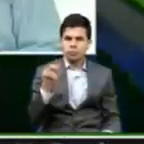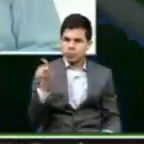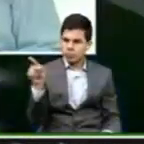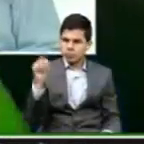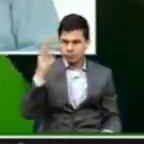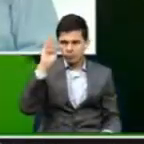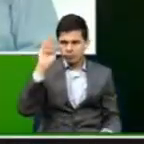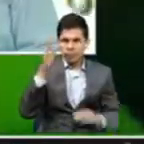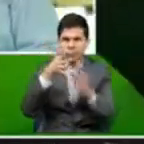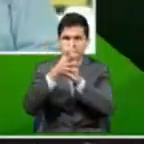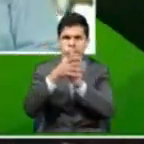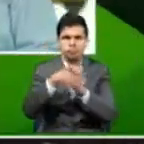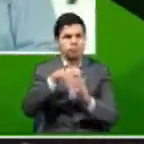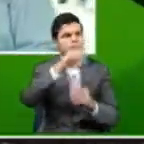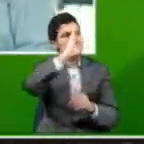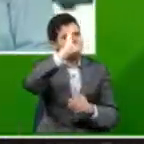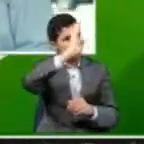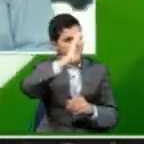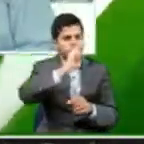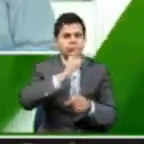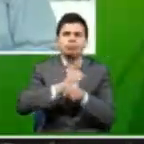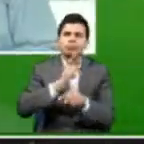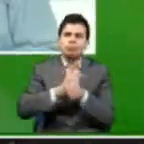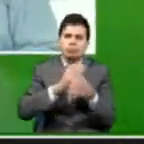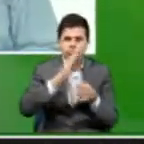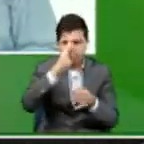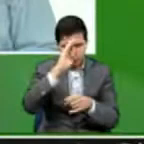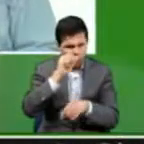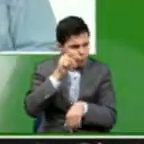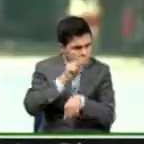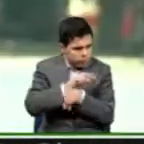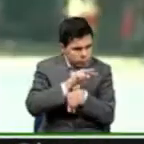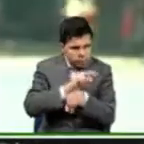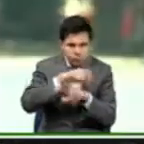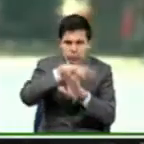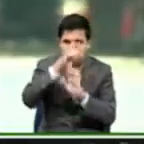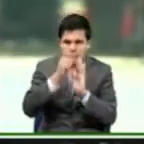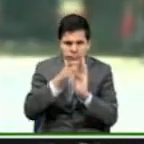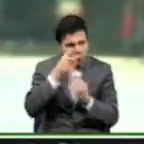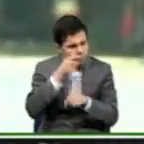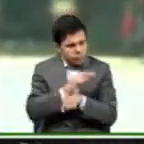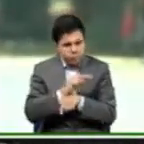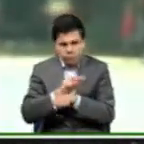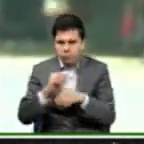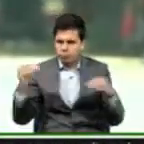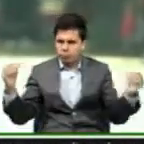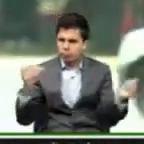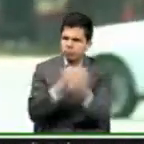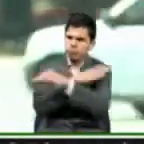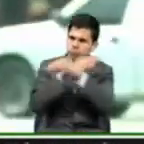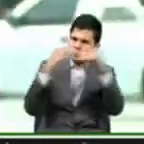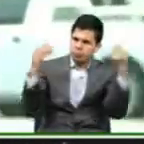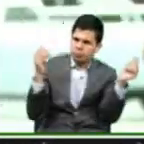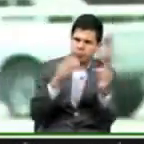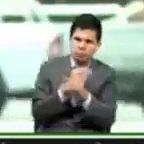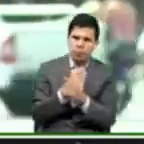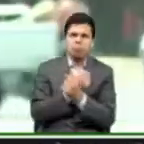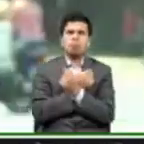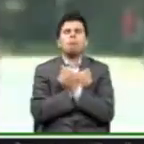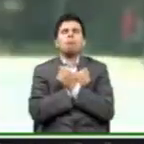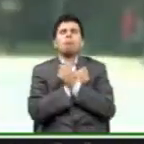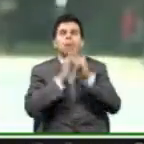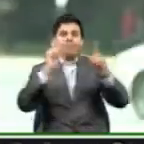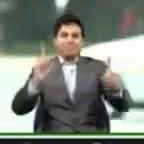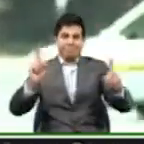Gracias, buenas tardes. Pues así es, las autoridades siguen prestando el acompañamiento en cada uno de los corredores viales del departamento. Esta vez, en la vía que de